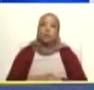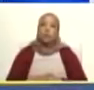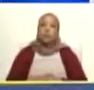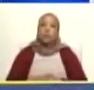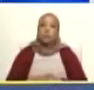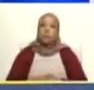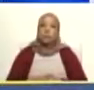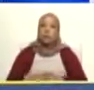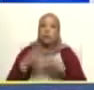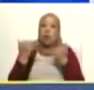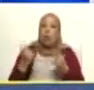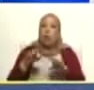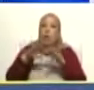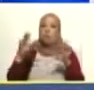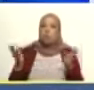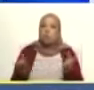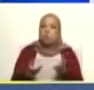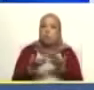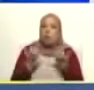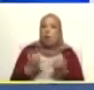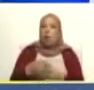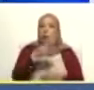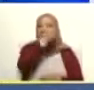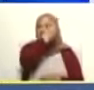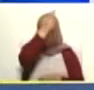Ese es el mundo de ahora, Diosdado, Jorge,